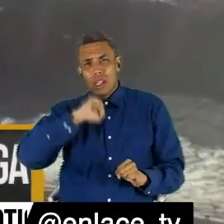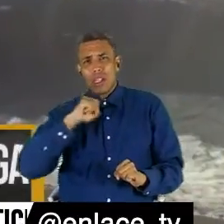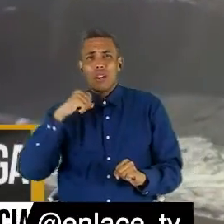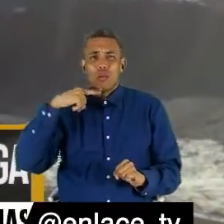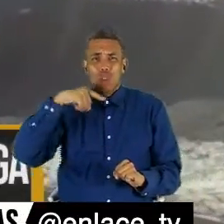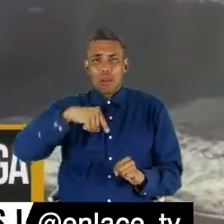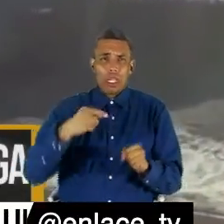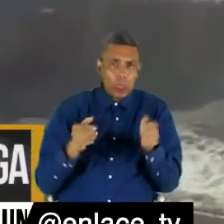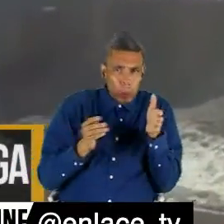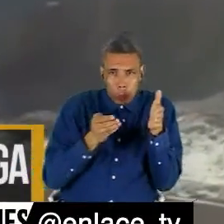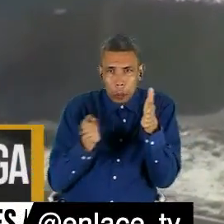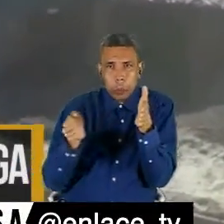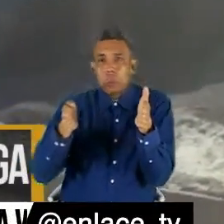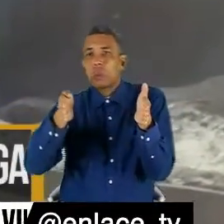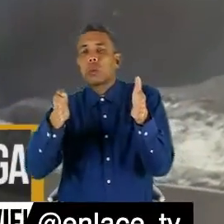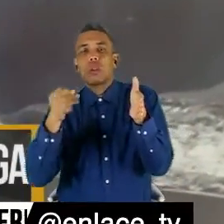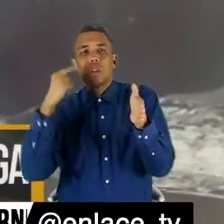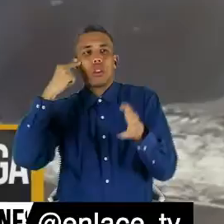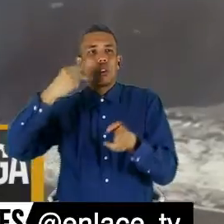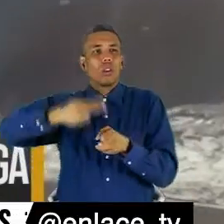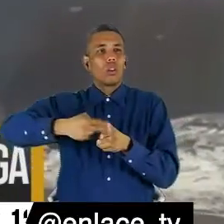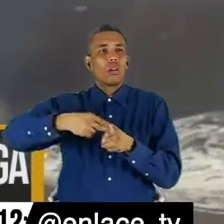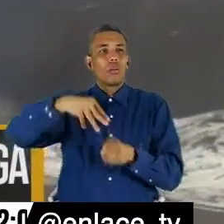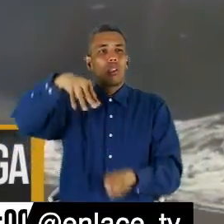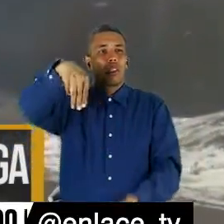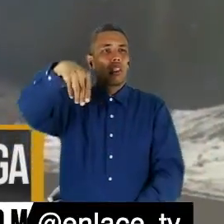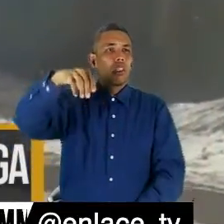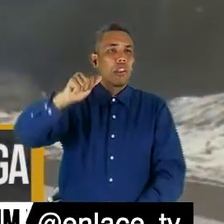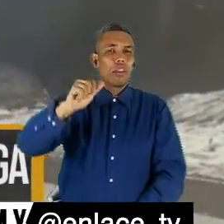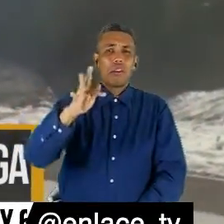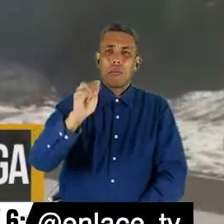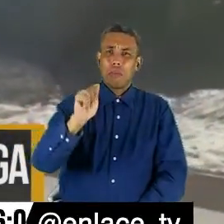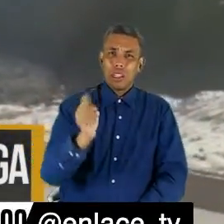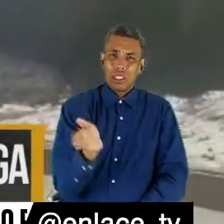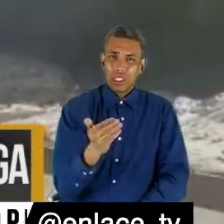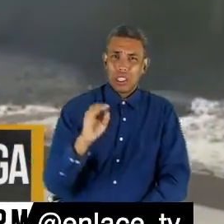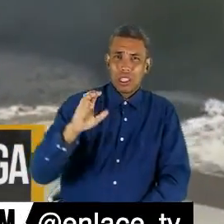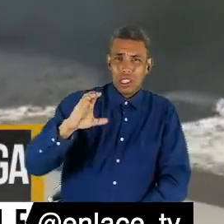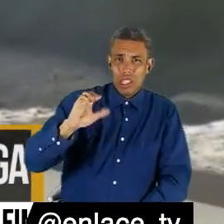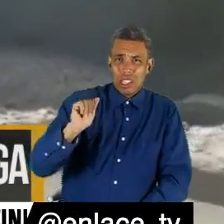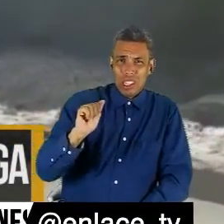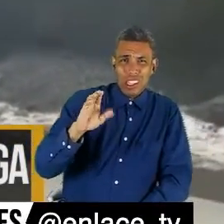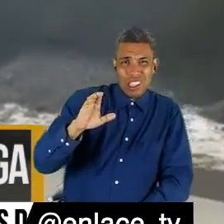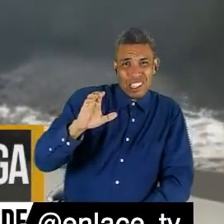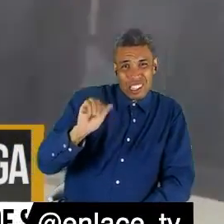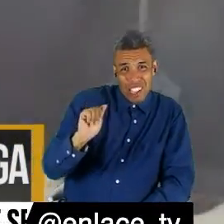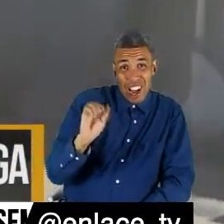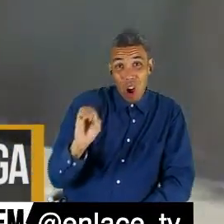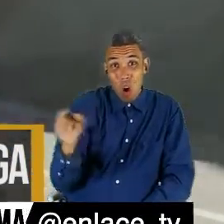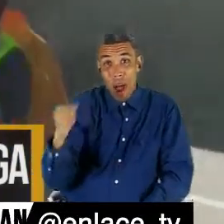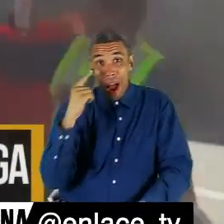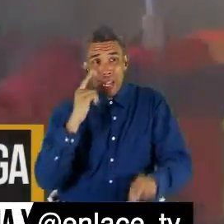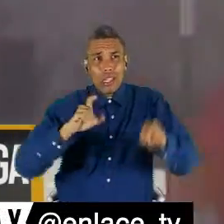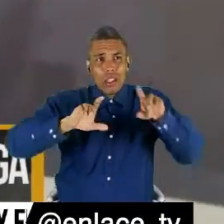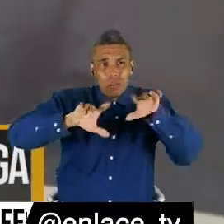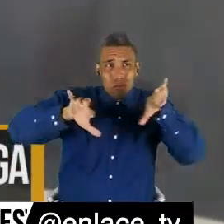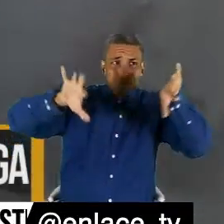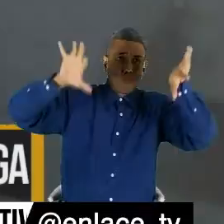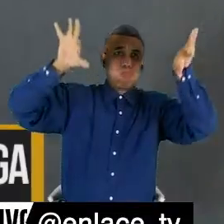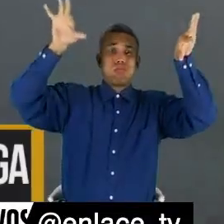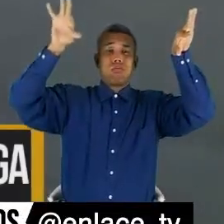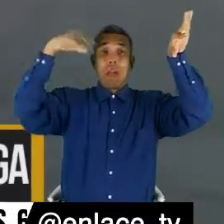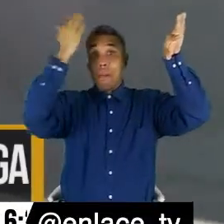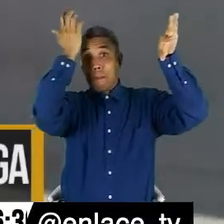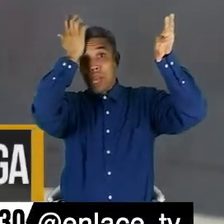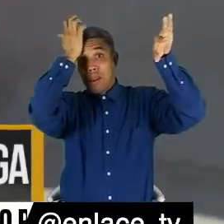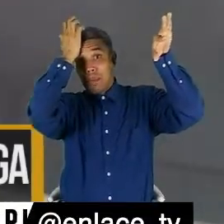hacen tránsito por el sitio conocido como Mata de Cacao. Desde hace varios días se registran allí fallas geológicas que tienen limitado el paso por este sector a un solo